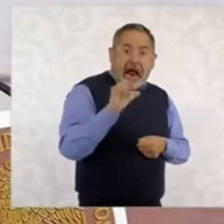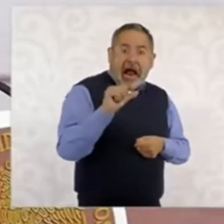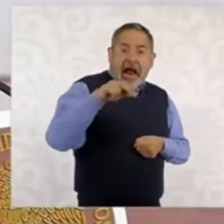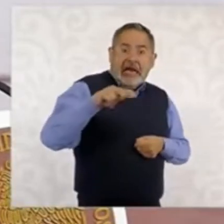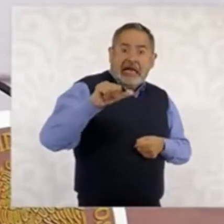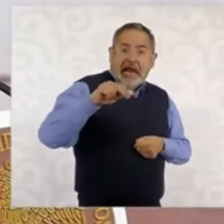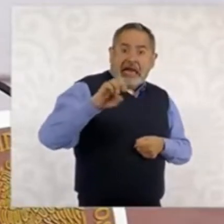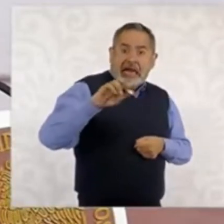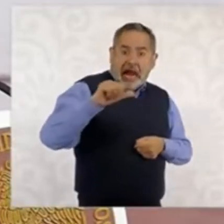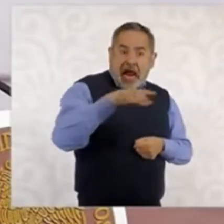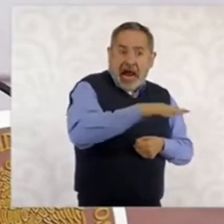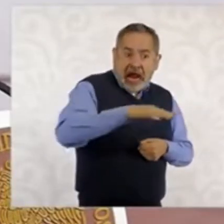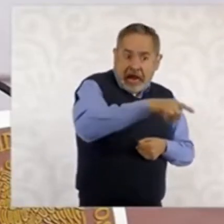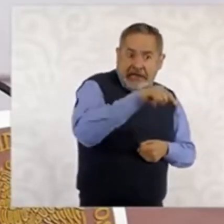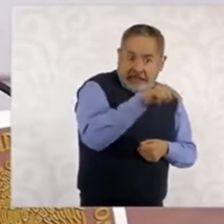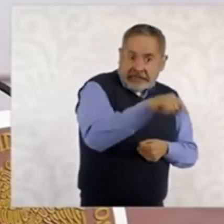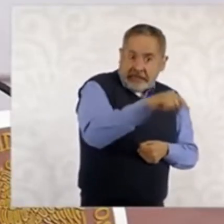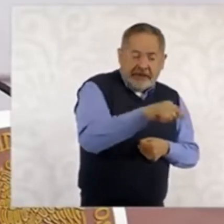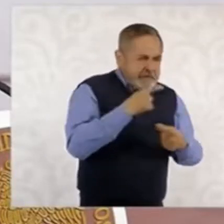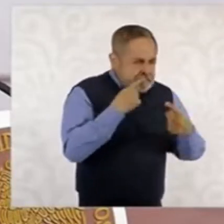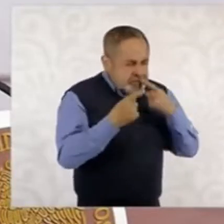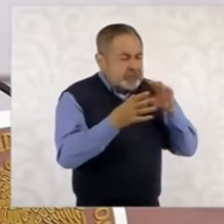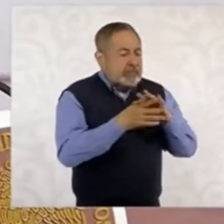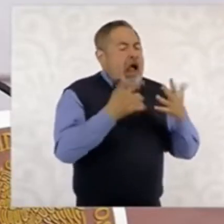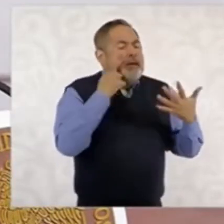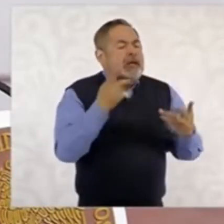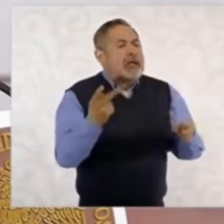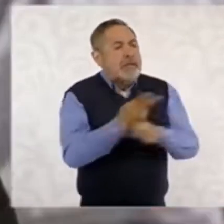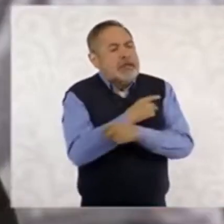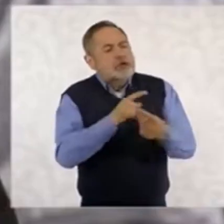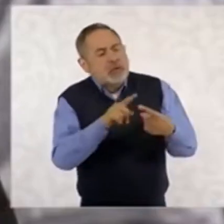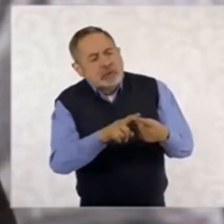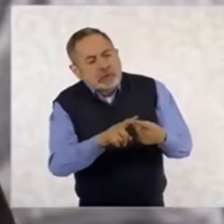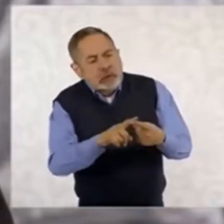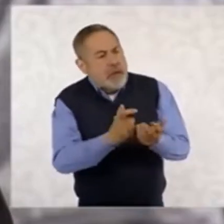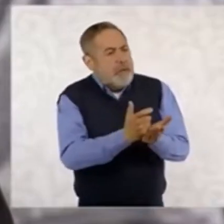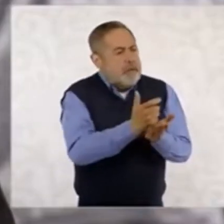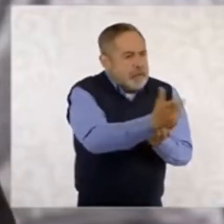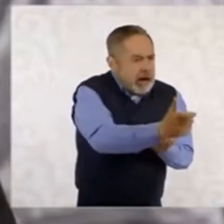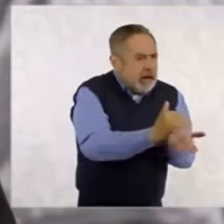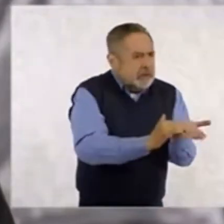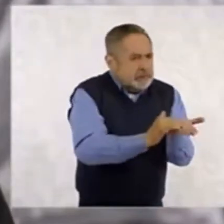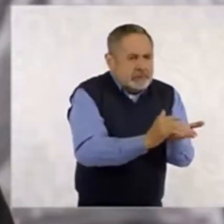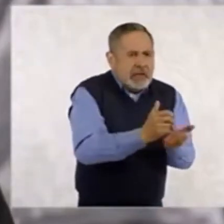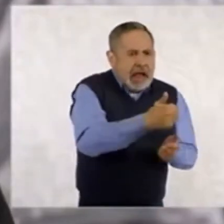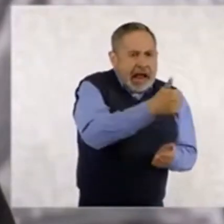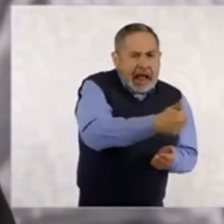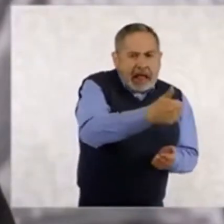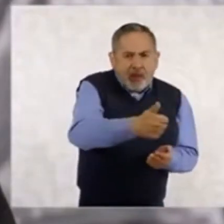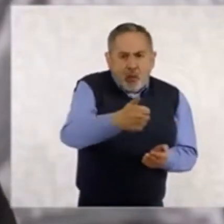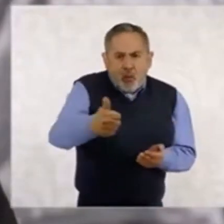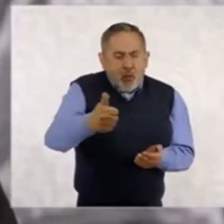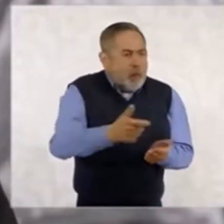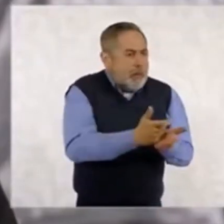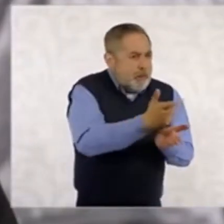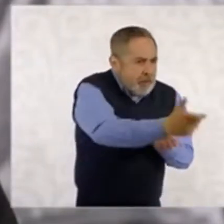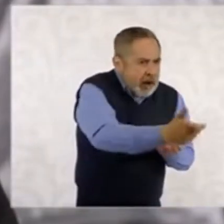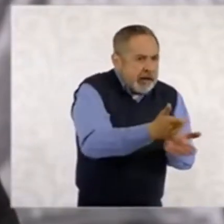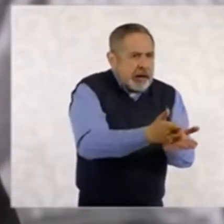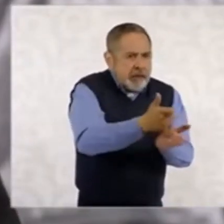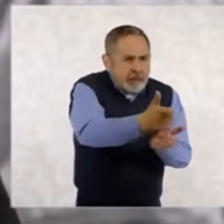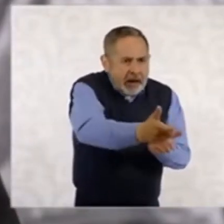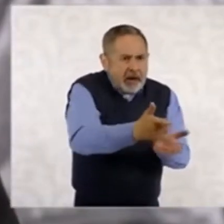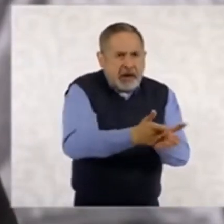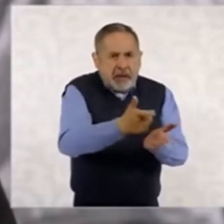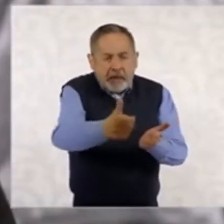hemos estado cubriendo una por una las indemnizaciones de los trabajadores mineros, de las viudas y